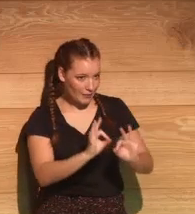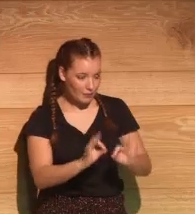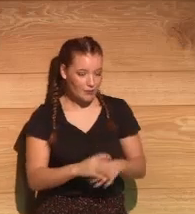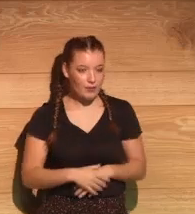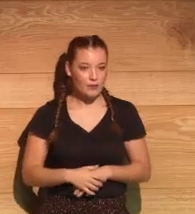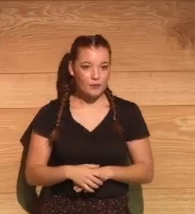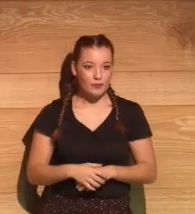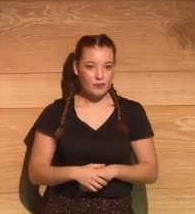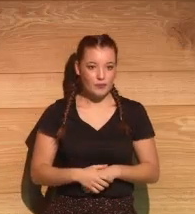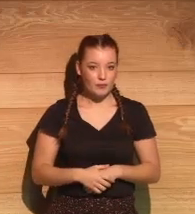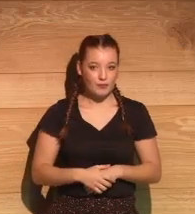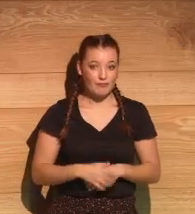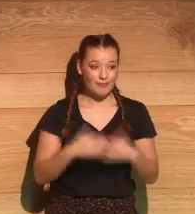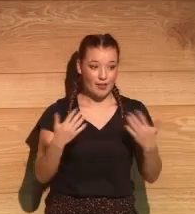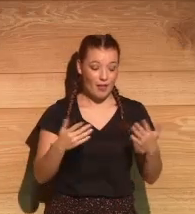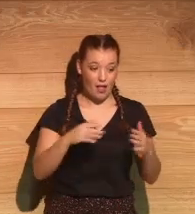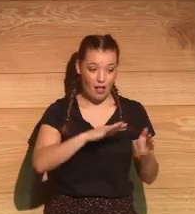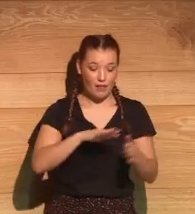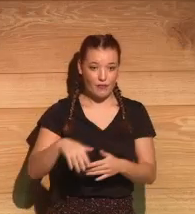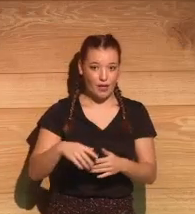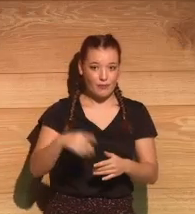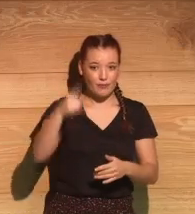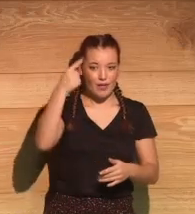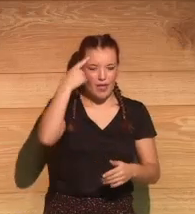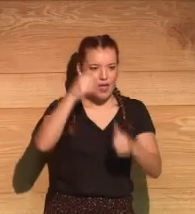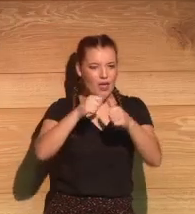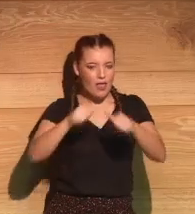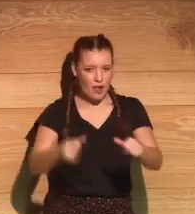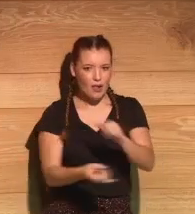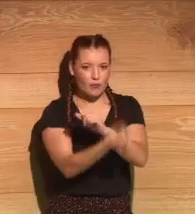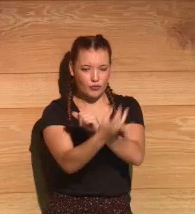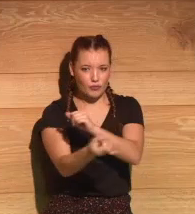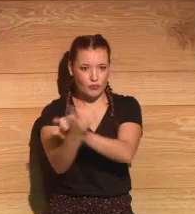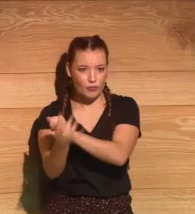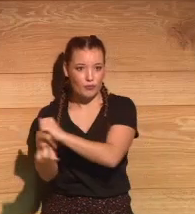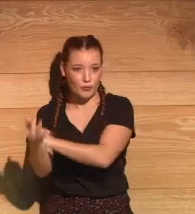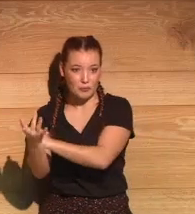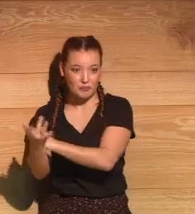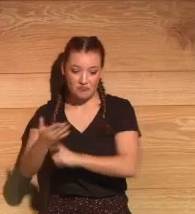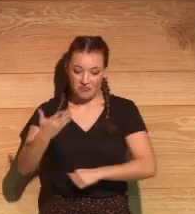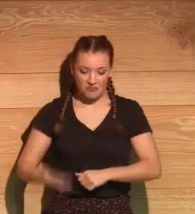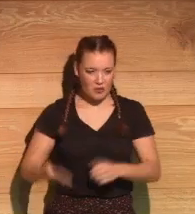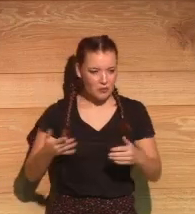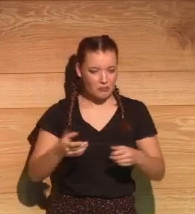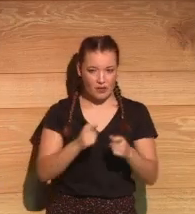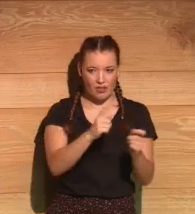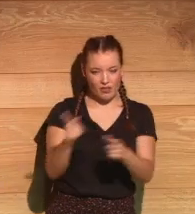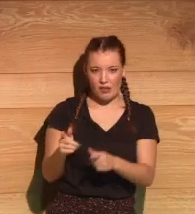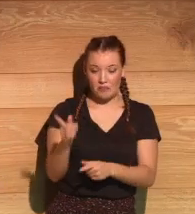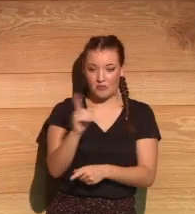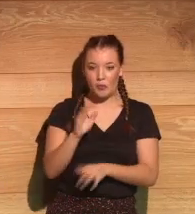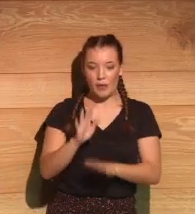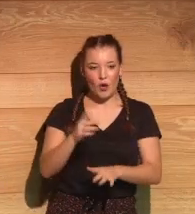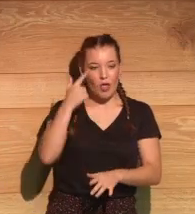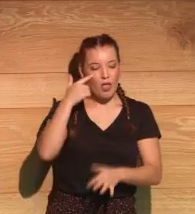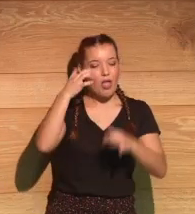creando estereotipos de vida que hay que considerar, no hay que darles mucha importancia, pero sí son reales. Si